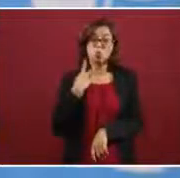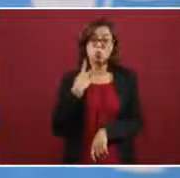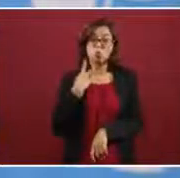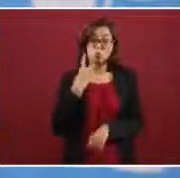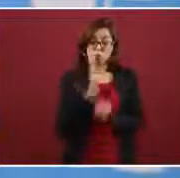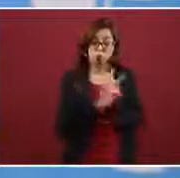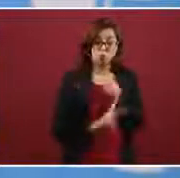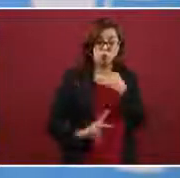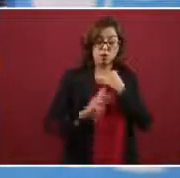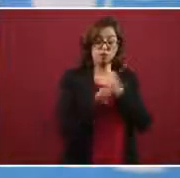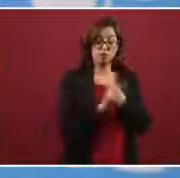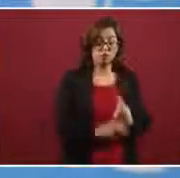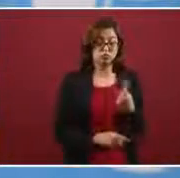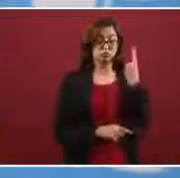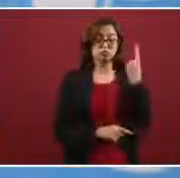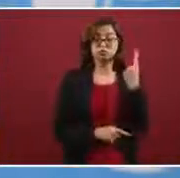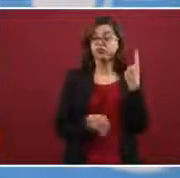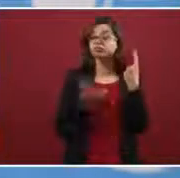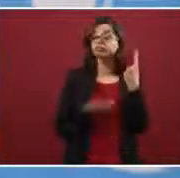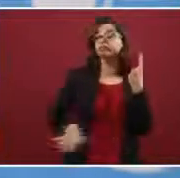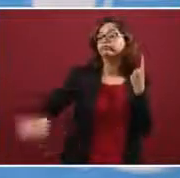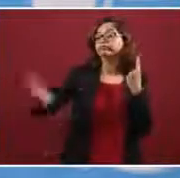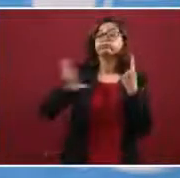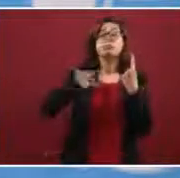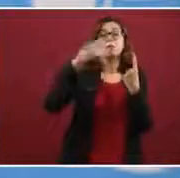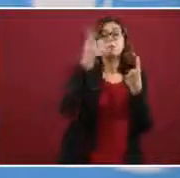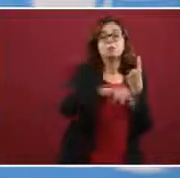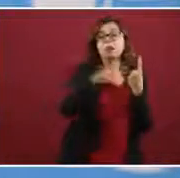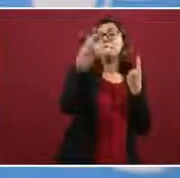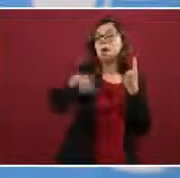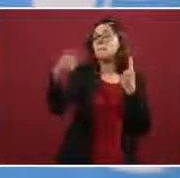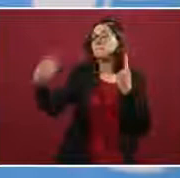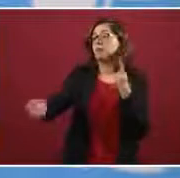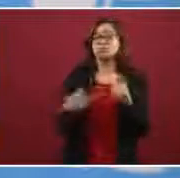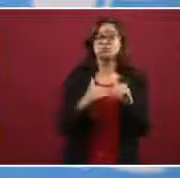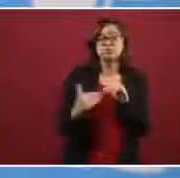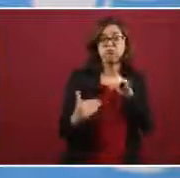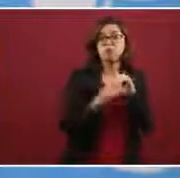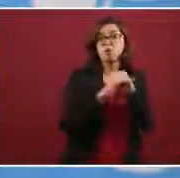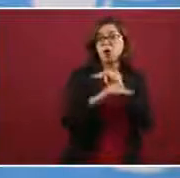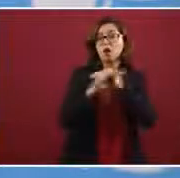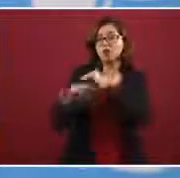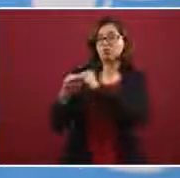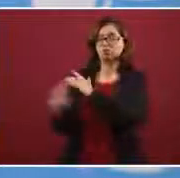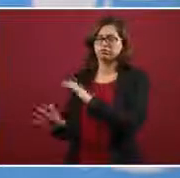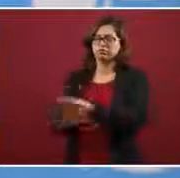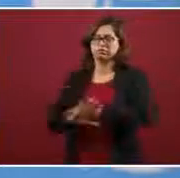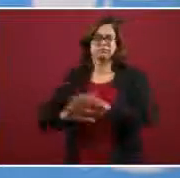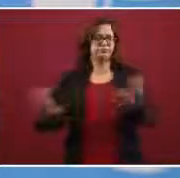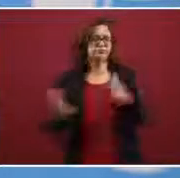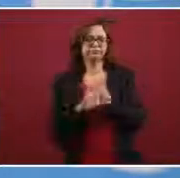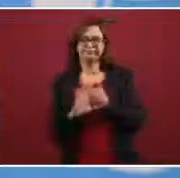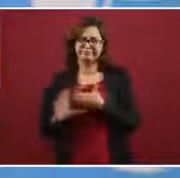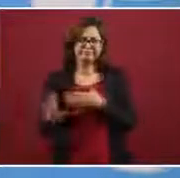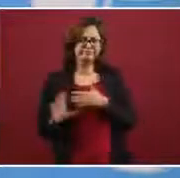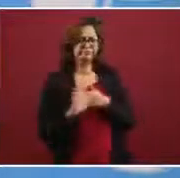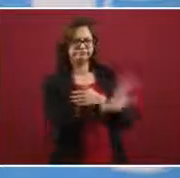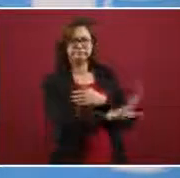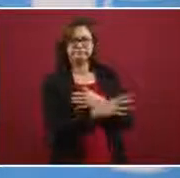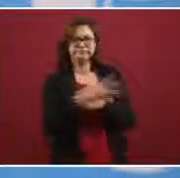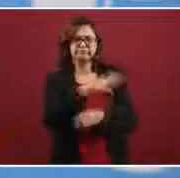una agenda para todos los pueblos, para todos los países, y rechazar